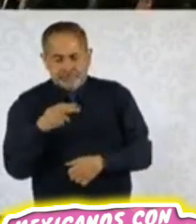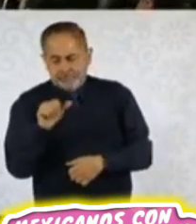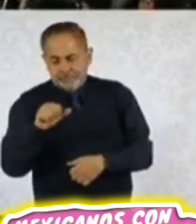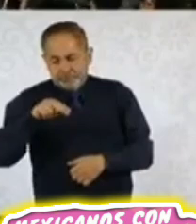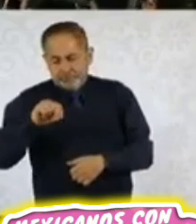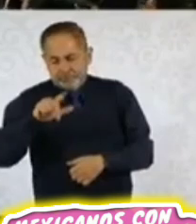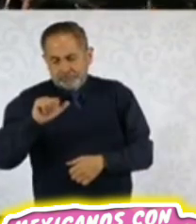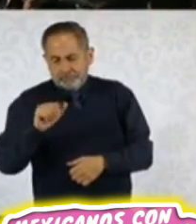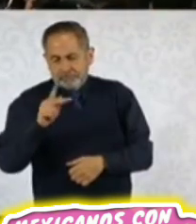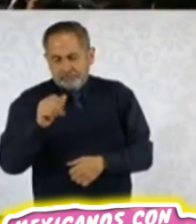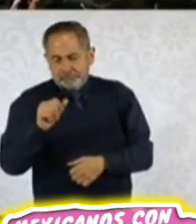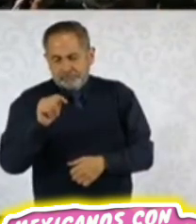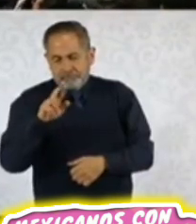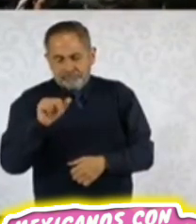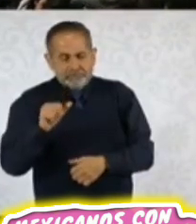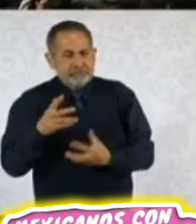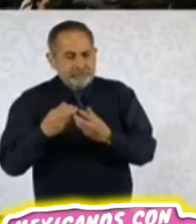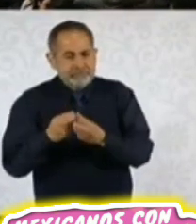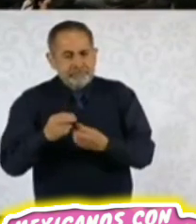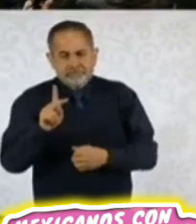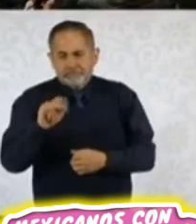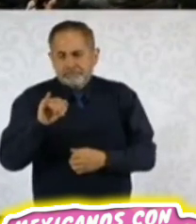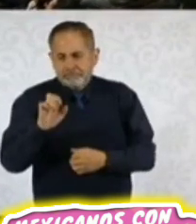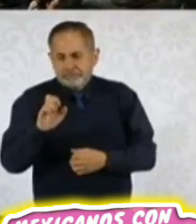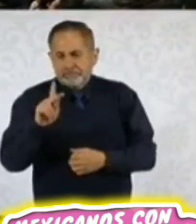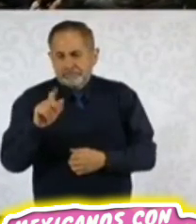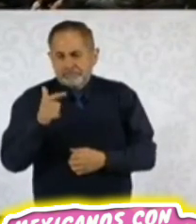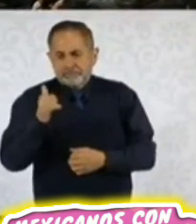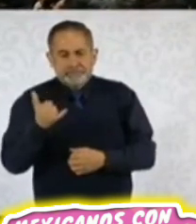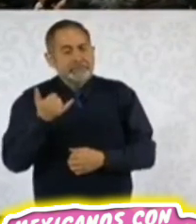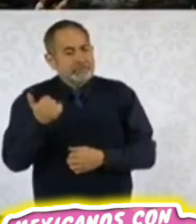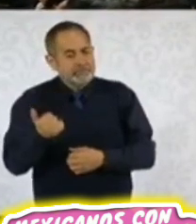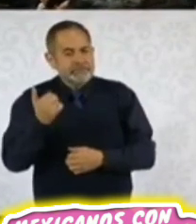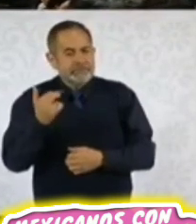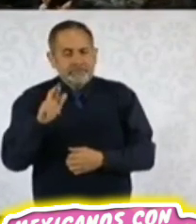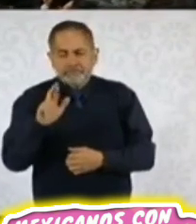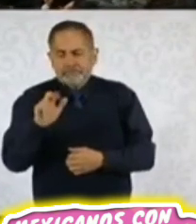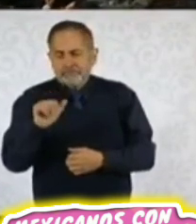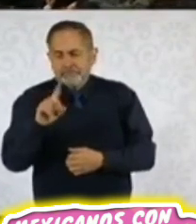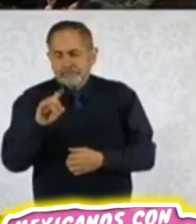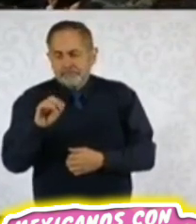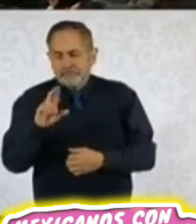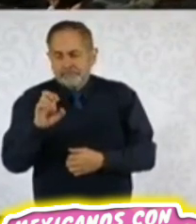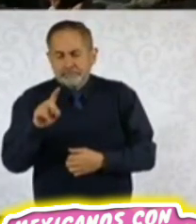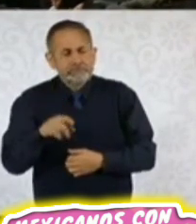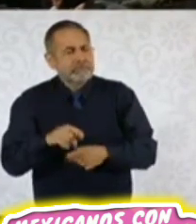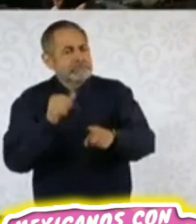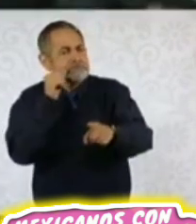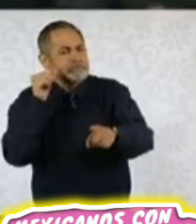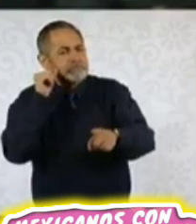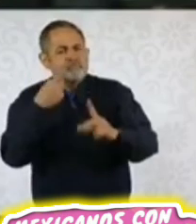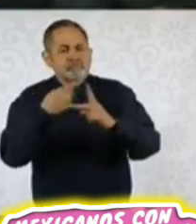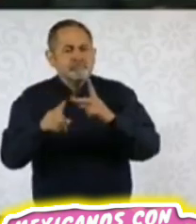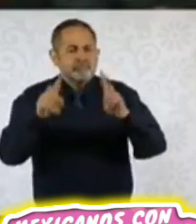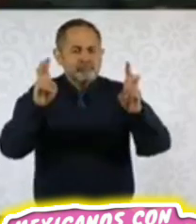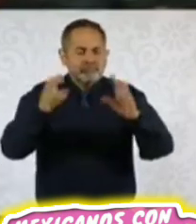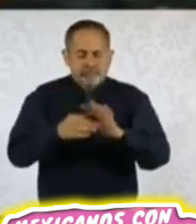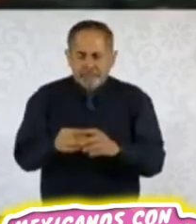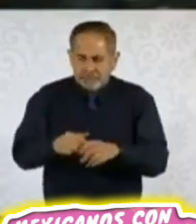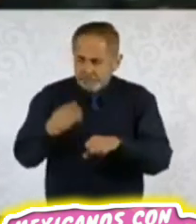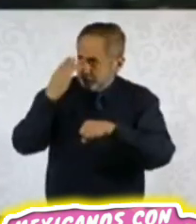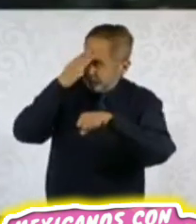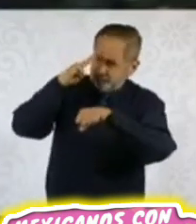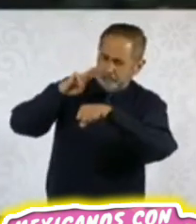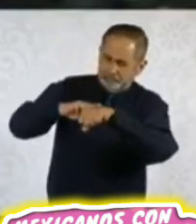Pie Página y ahora también de Diario Red. Ayer usted inició sus conferencias con el tema de la